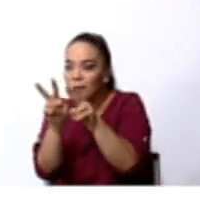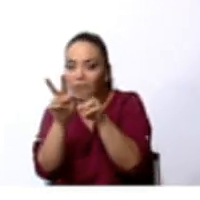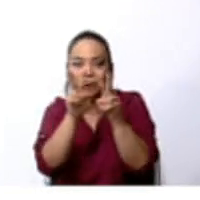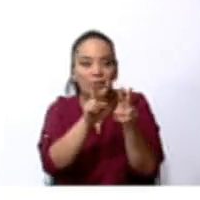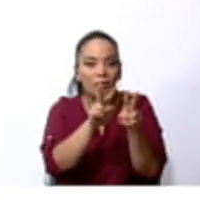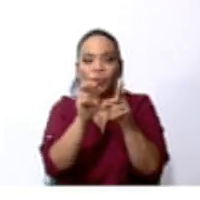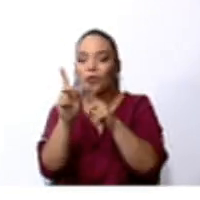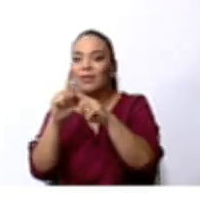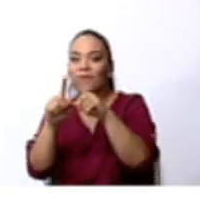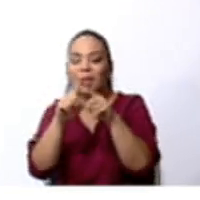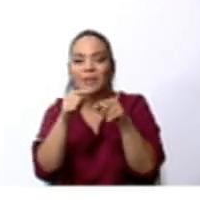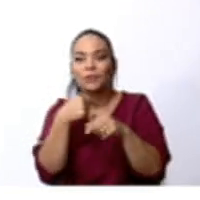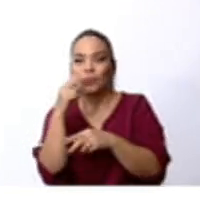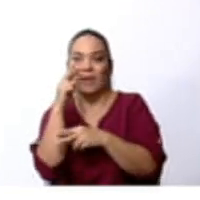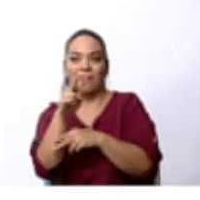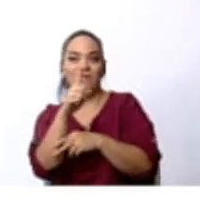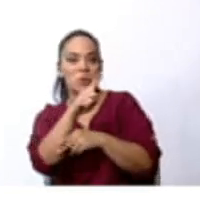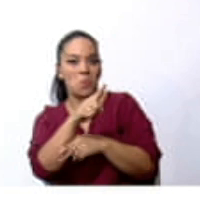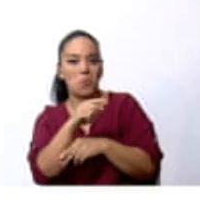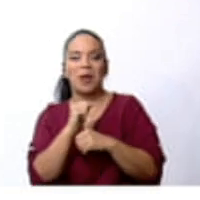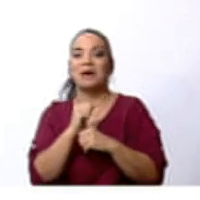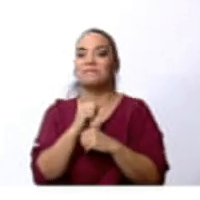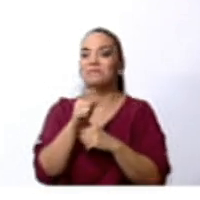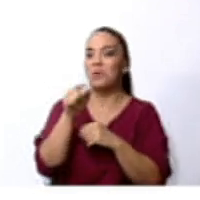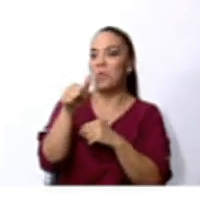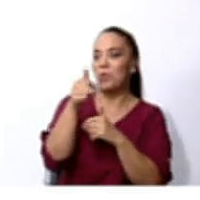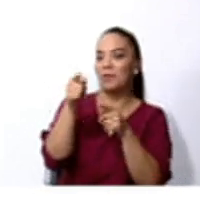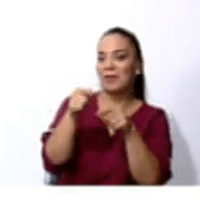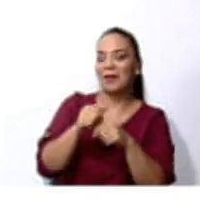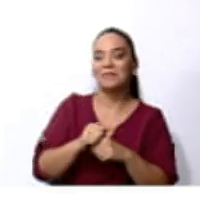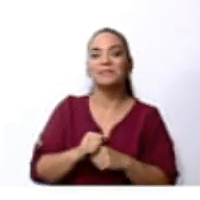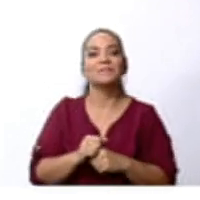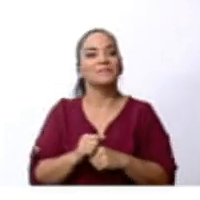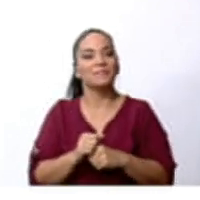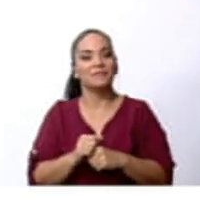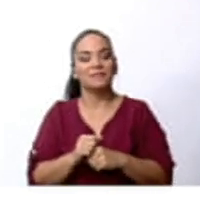encontrar. Ya yo vi una por aquí, ya tengo otra.